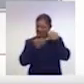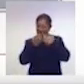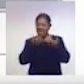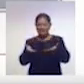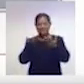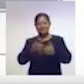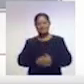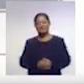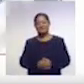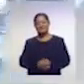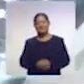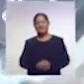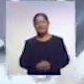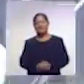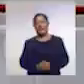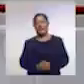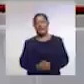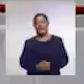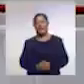esto.